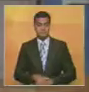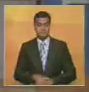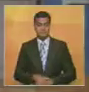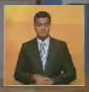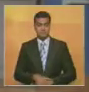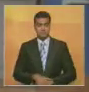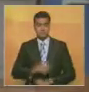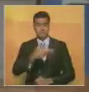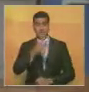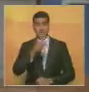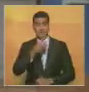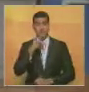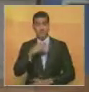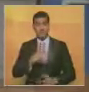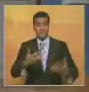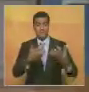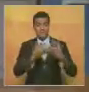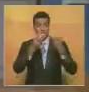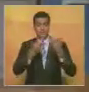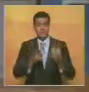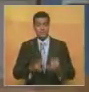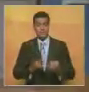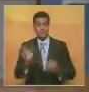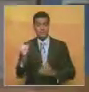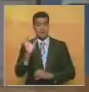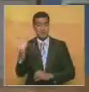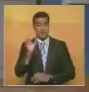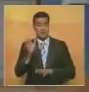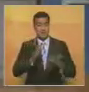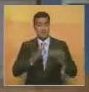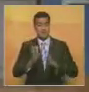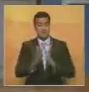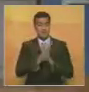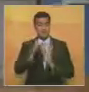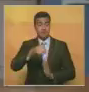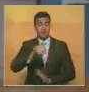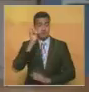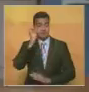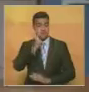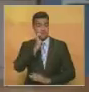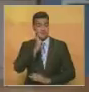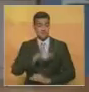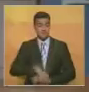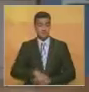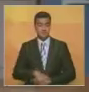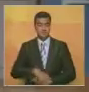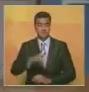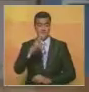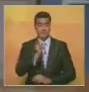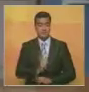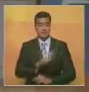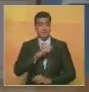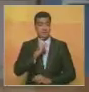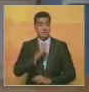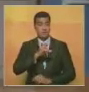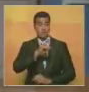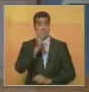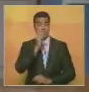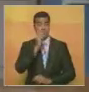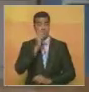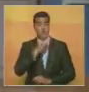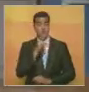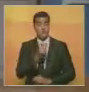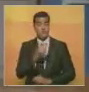30 muertes violentas se han contabilizado en caracas desde el jueves santo hasta este sábado de gloria en petare acribillaron a dos hombres y una